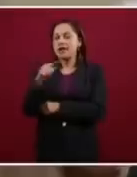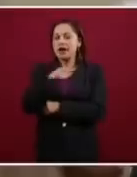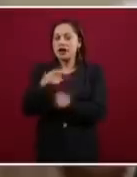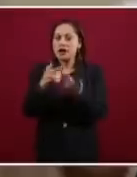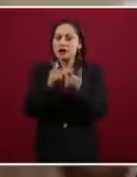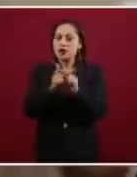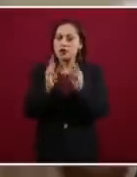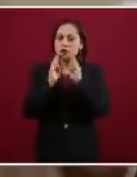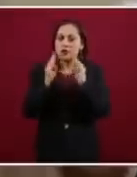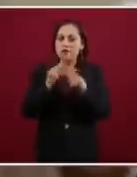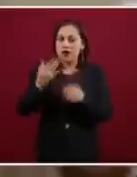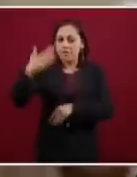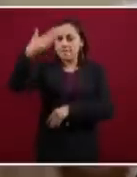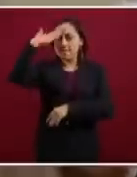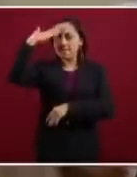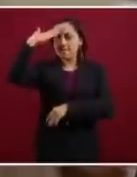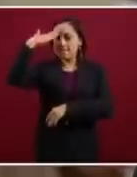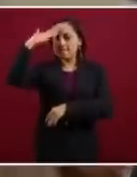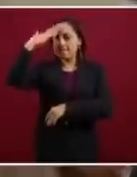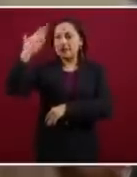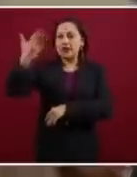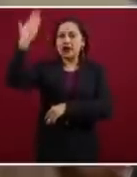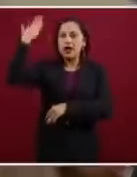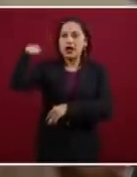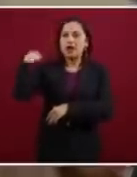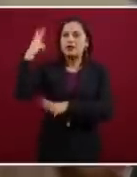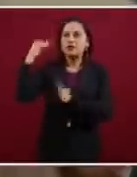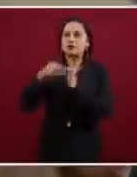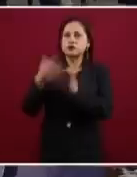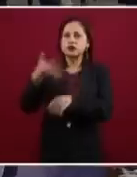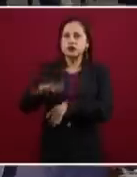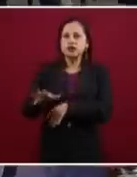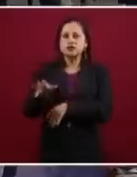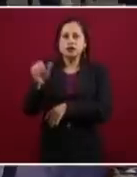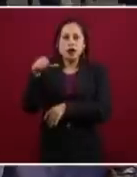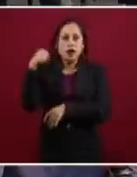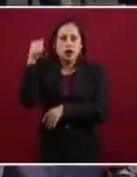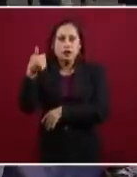un mes de abril del 2010 presidente